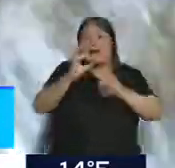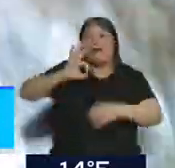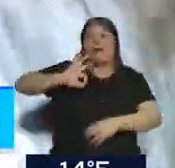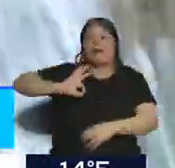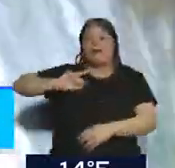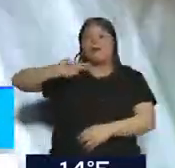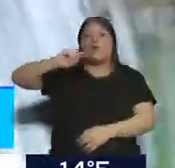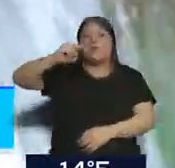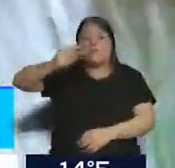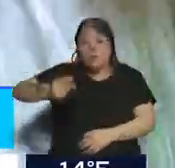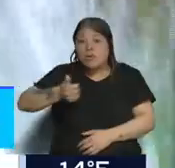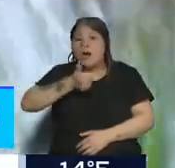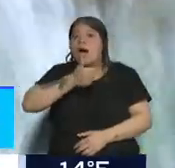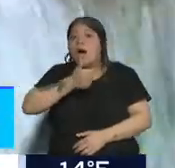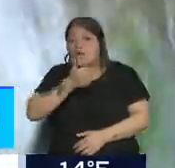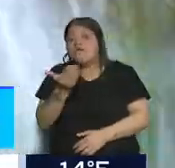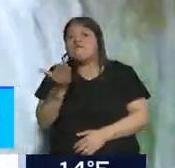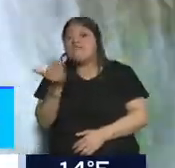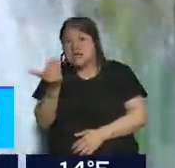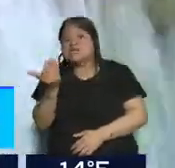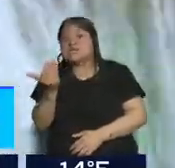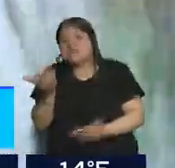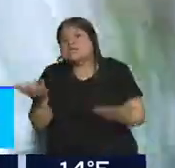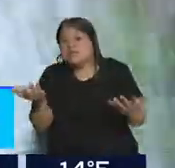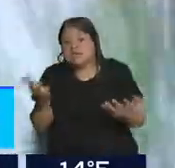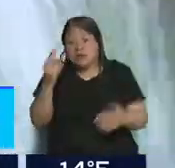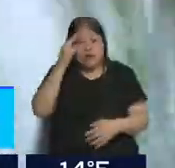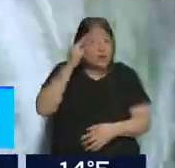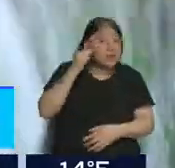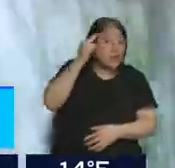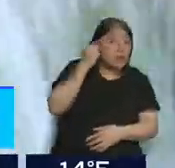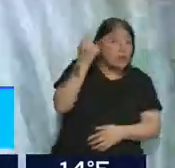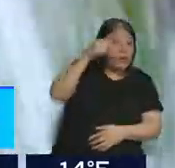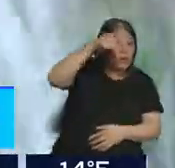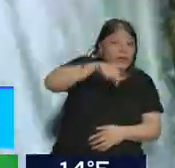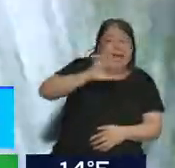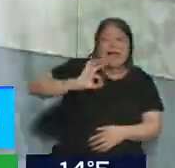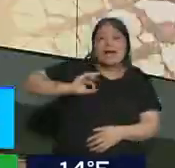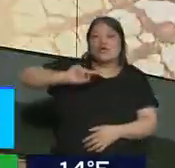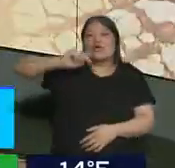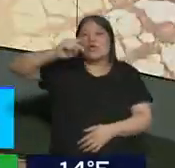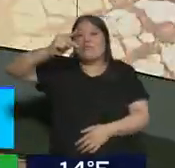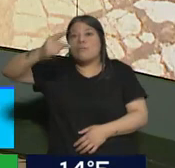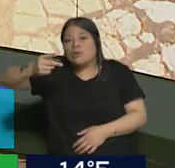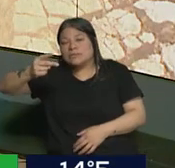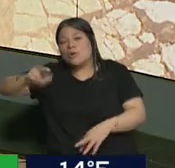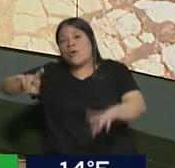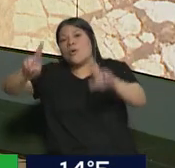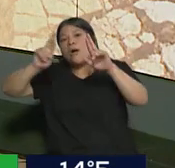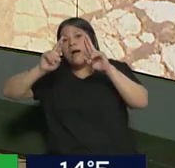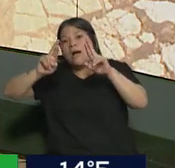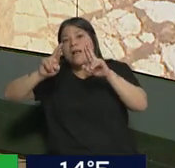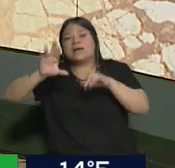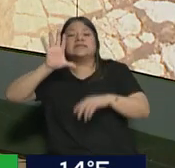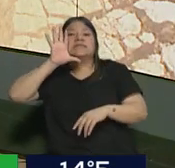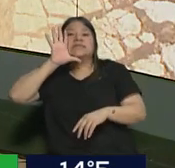seguramente escasez de agua. Este 99% que teníamos hoy, el año que viene volverá seguramente a ese 50% de la temporada